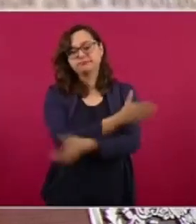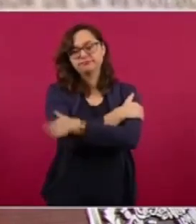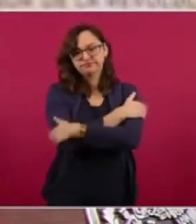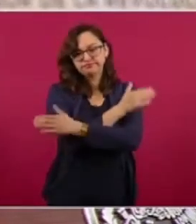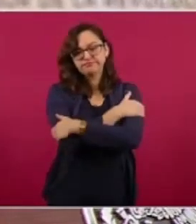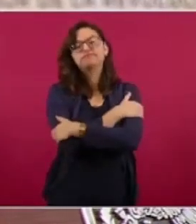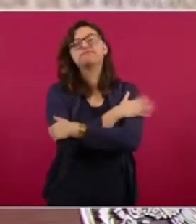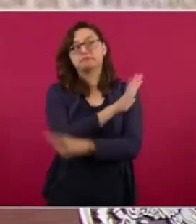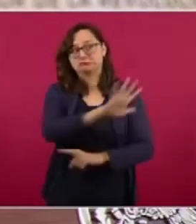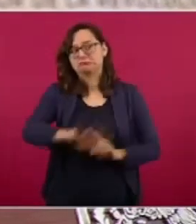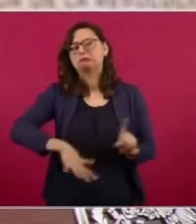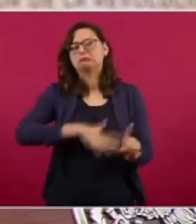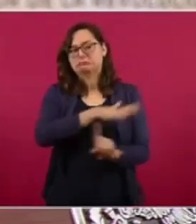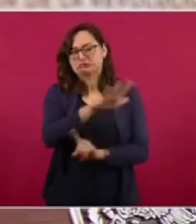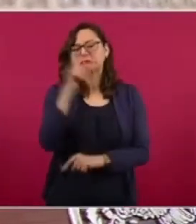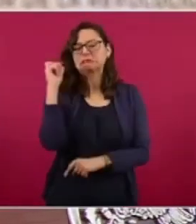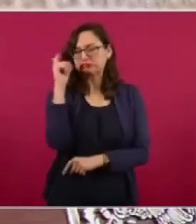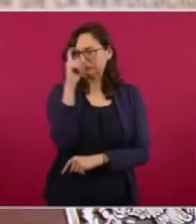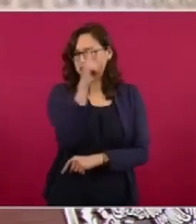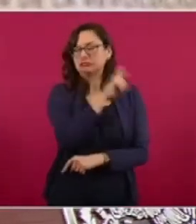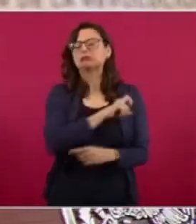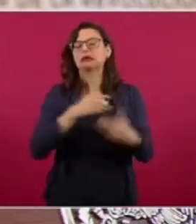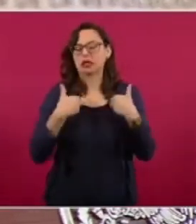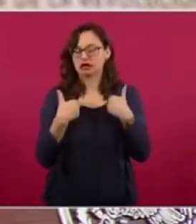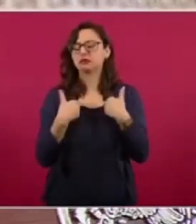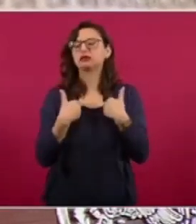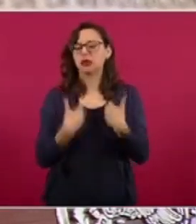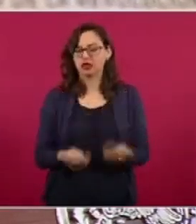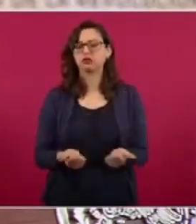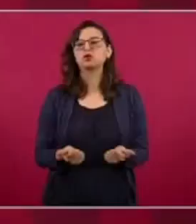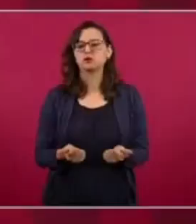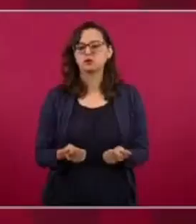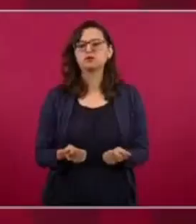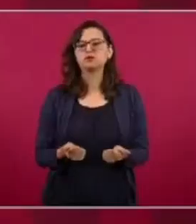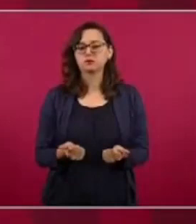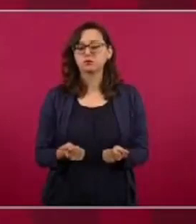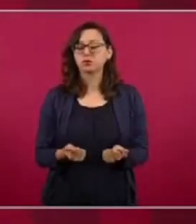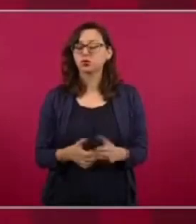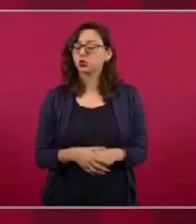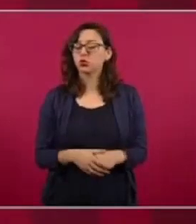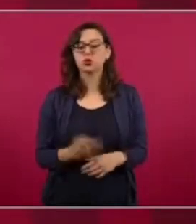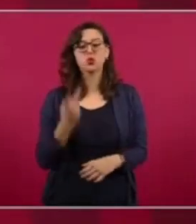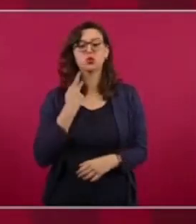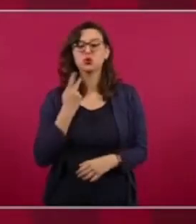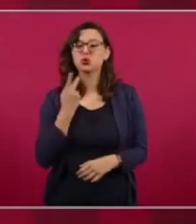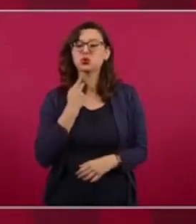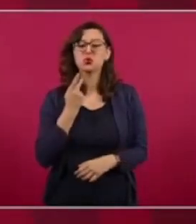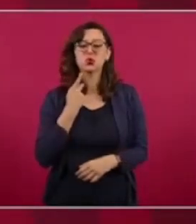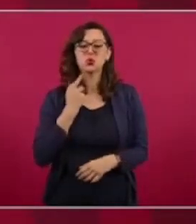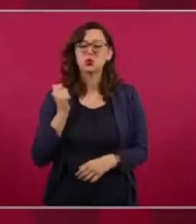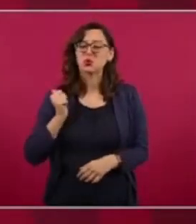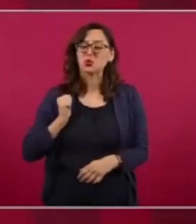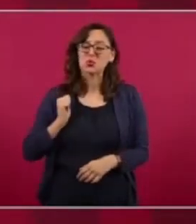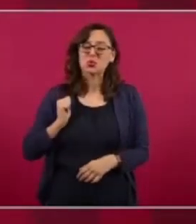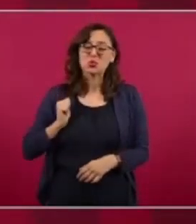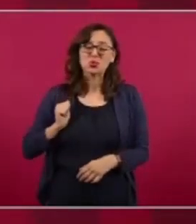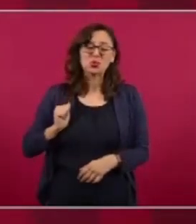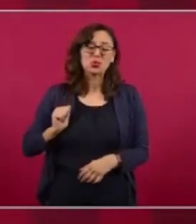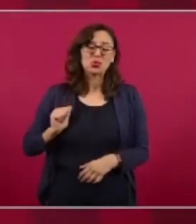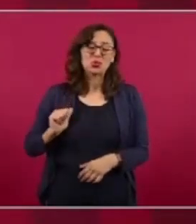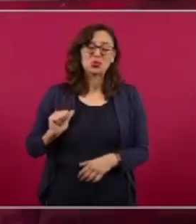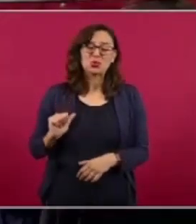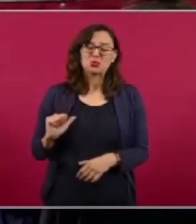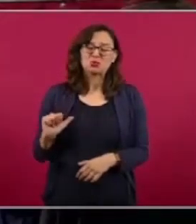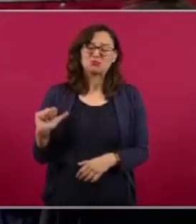Entiendo su situación, es una política que han aplicado